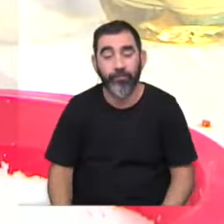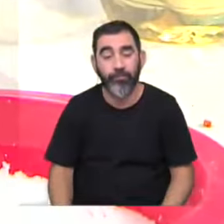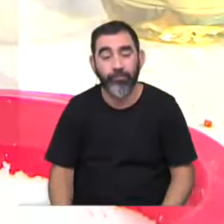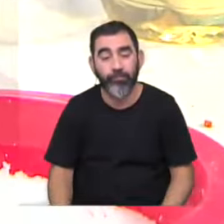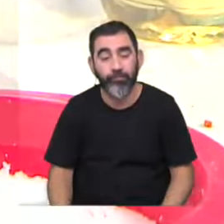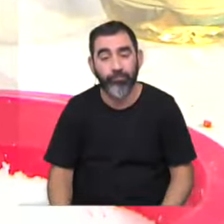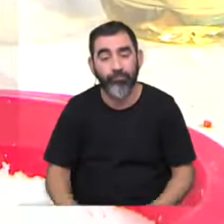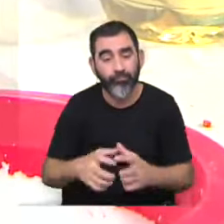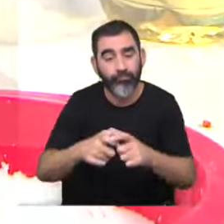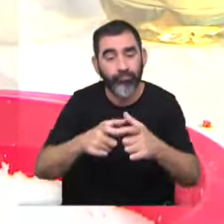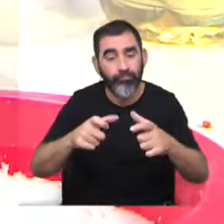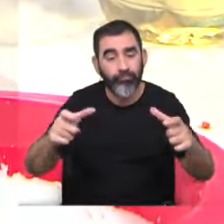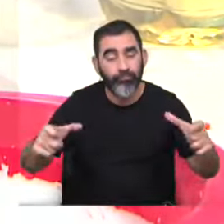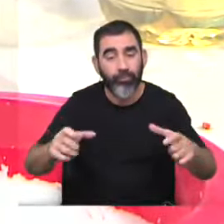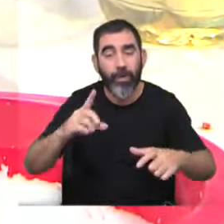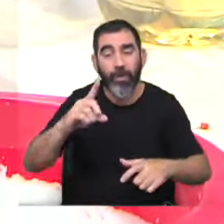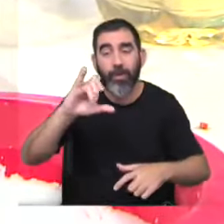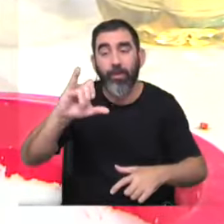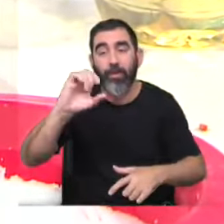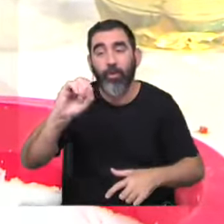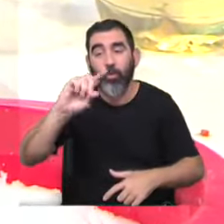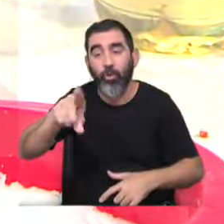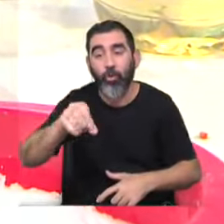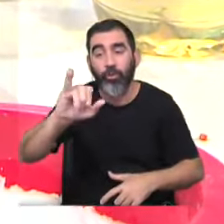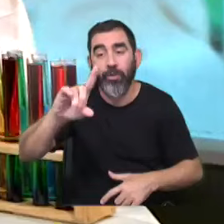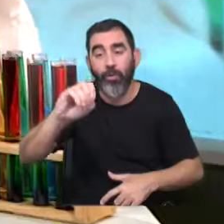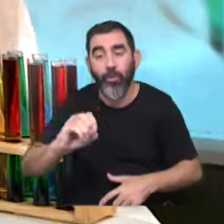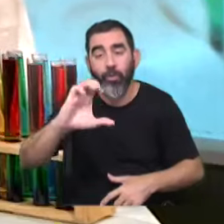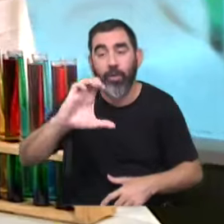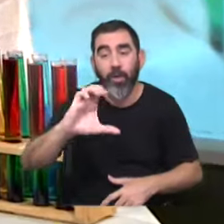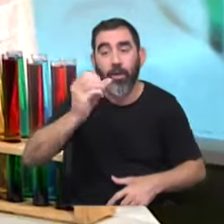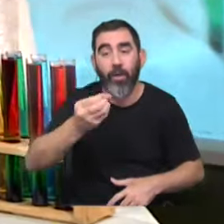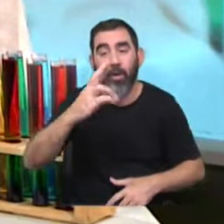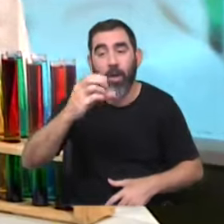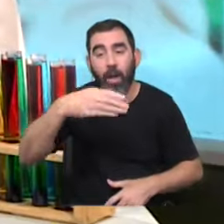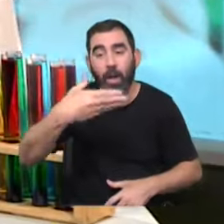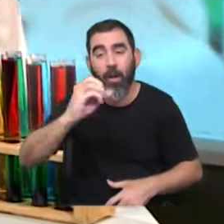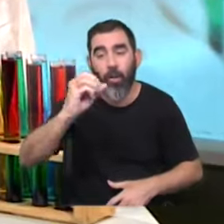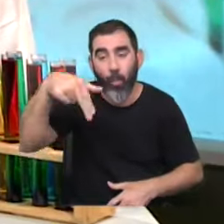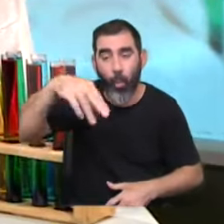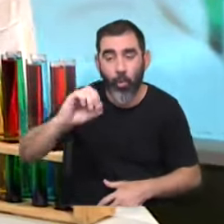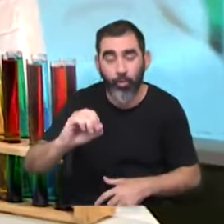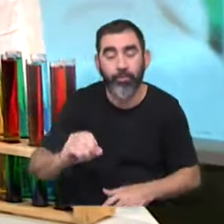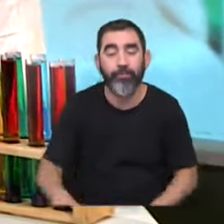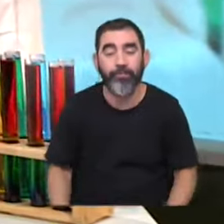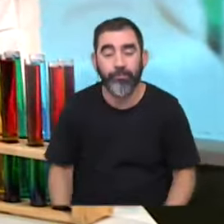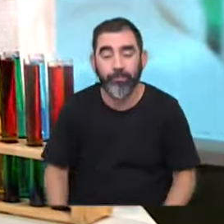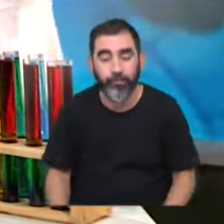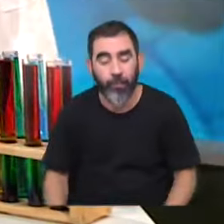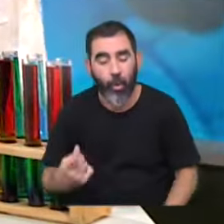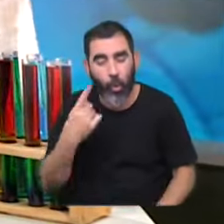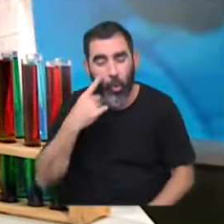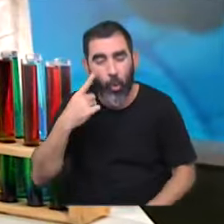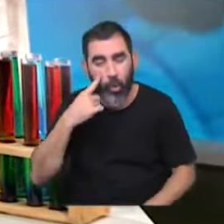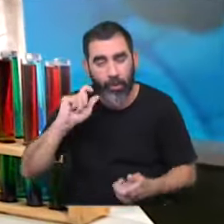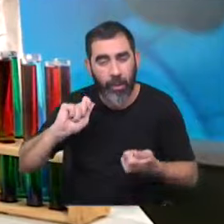reacción generó la liberación de dióxido de carbono, que en realidad ya todos los conocemos, el dióxido de carbono, porque es bastante polémico ahora con el contexto